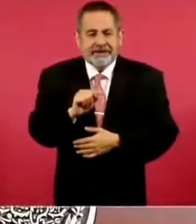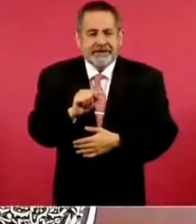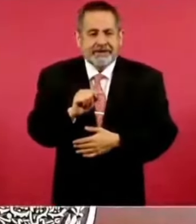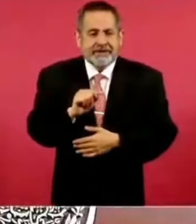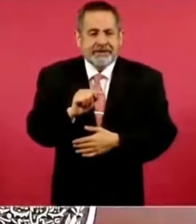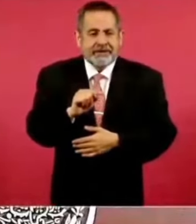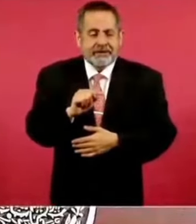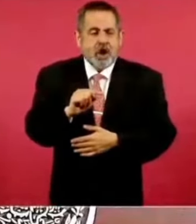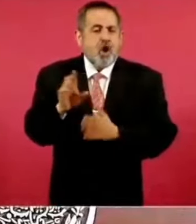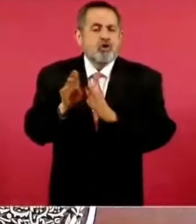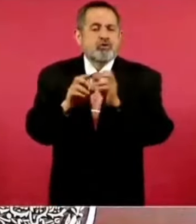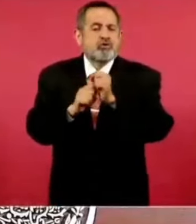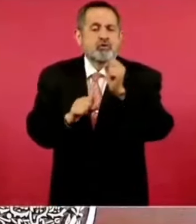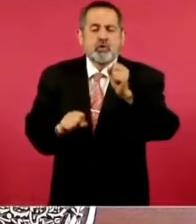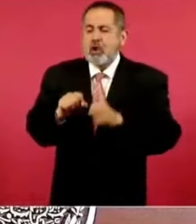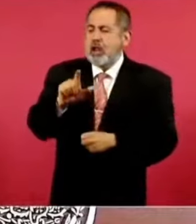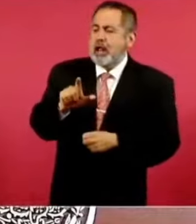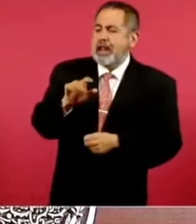liberal